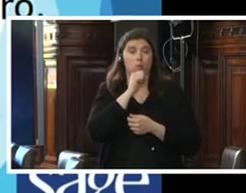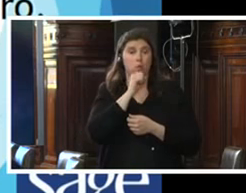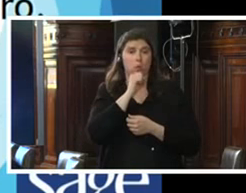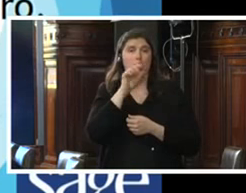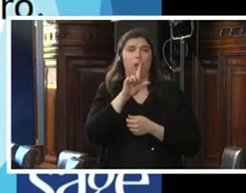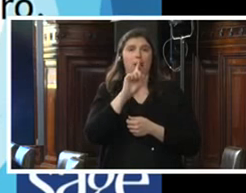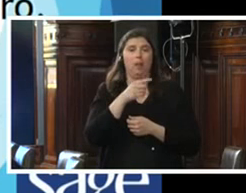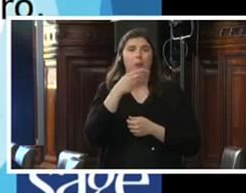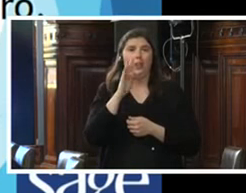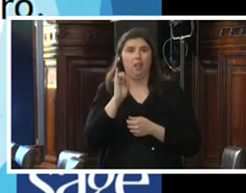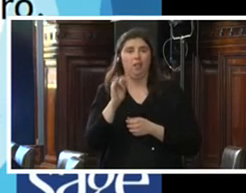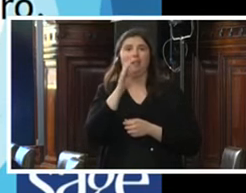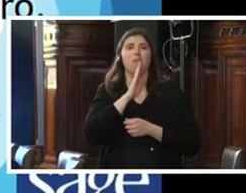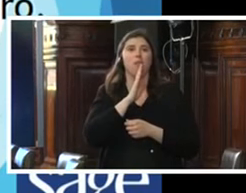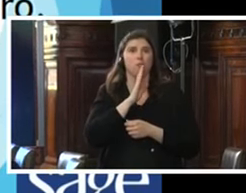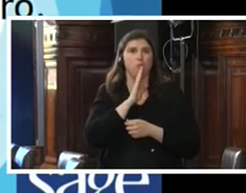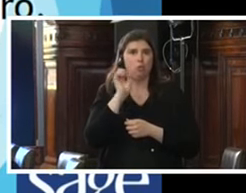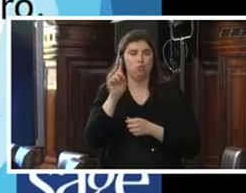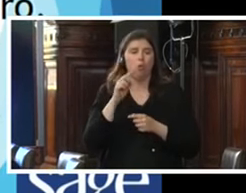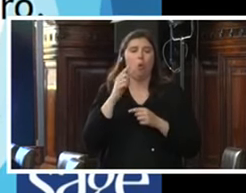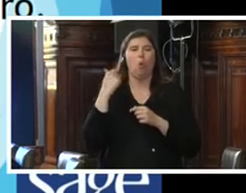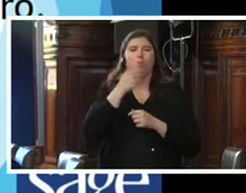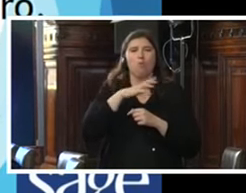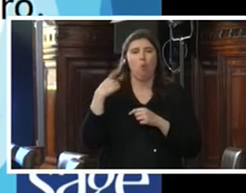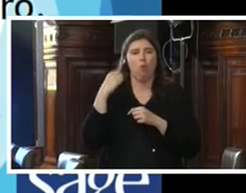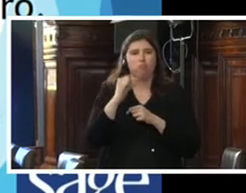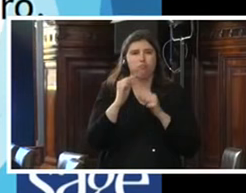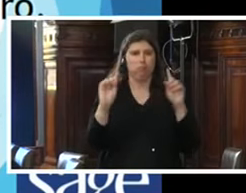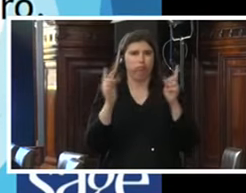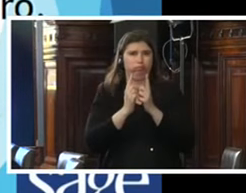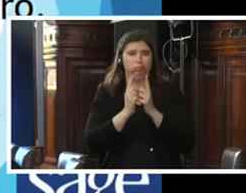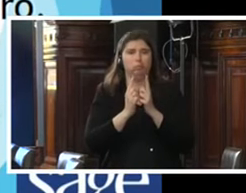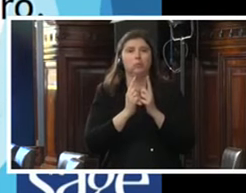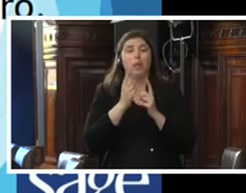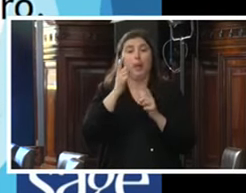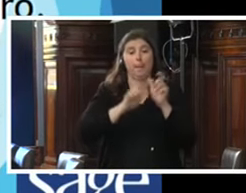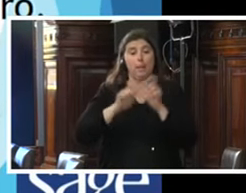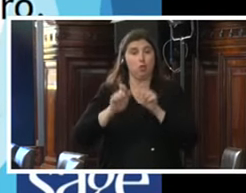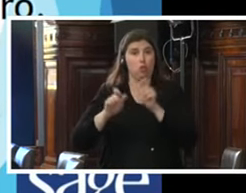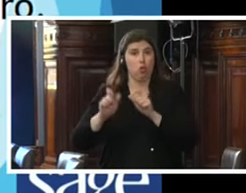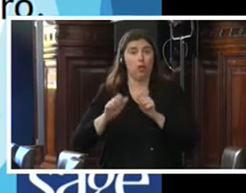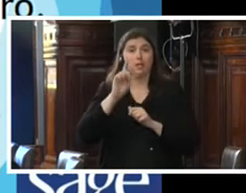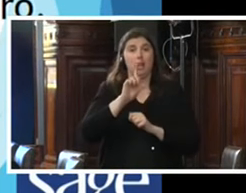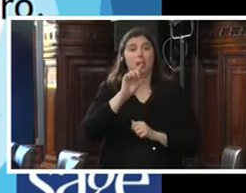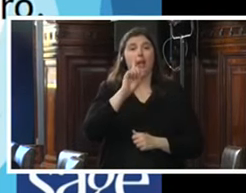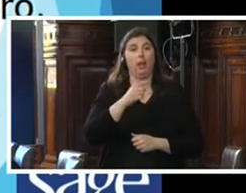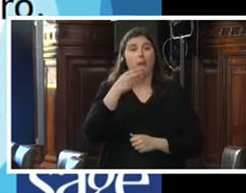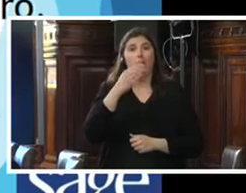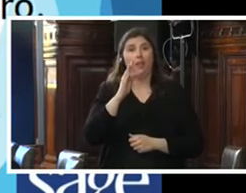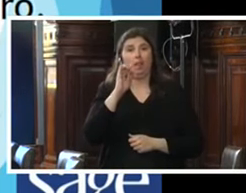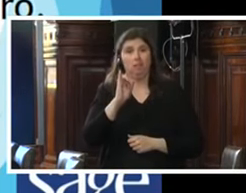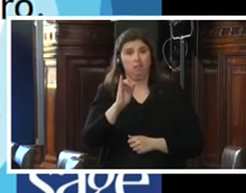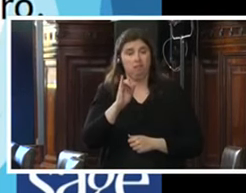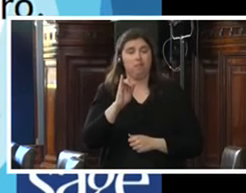horas de audio y vídeo y audio seminario the saints experience especial y jaime valls